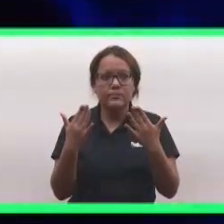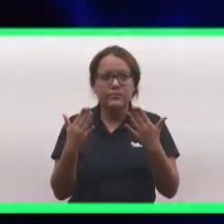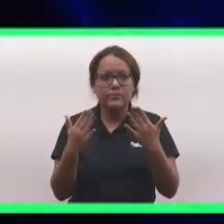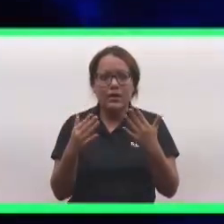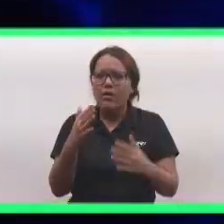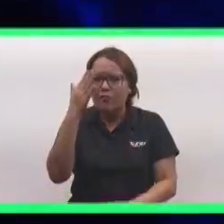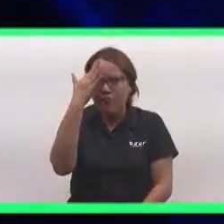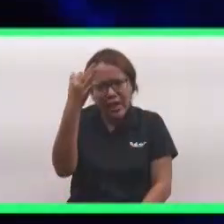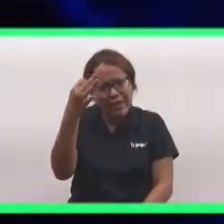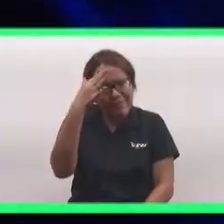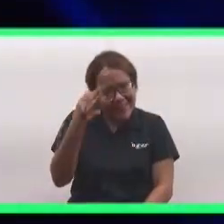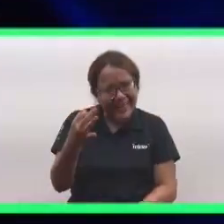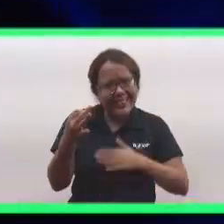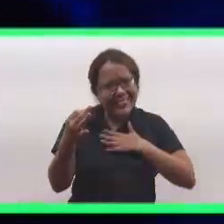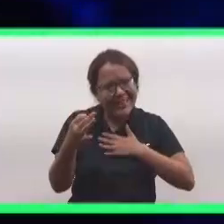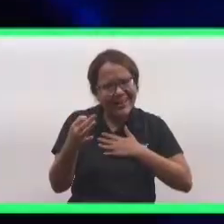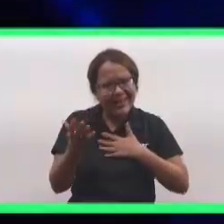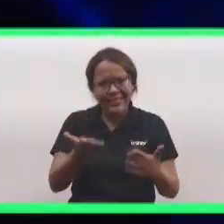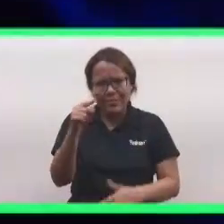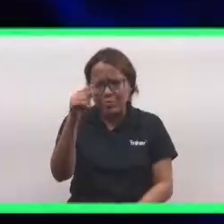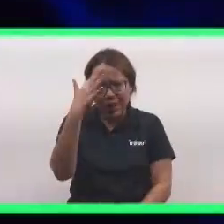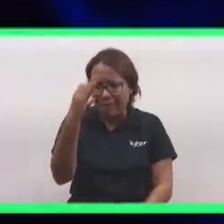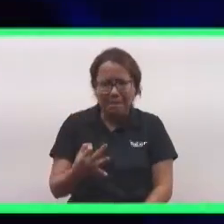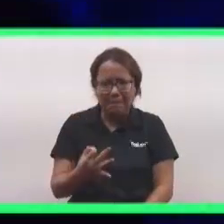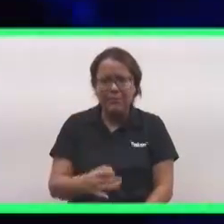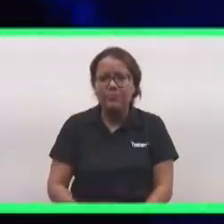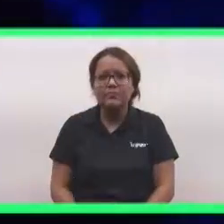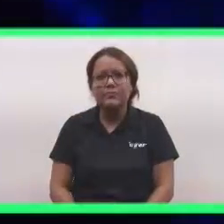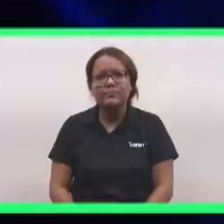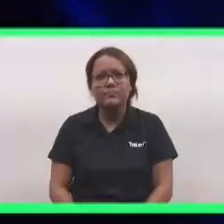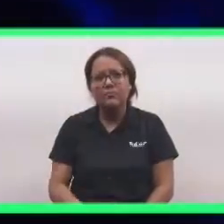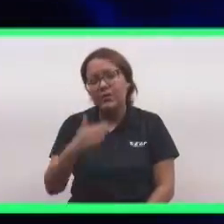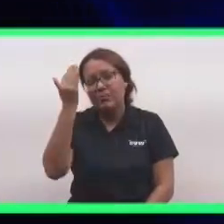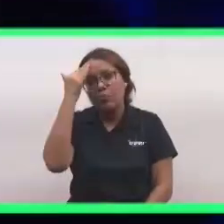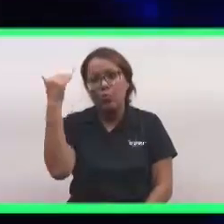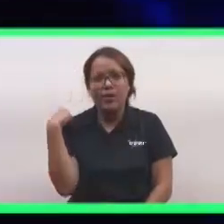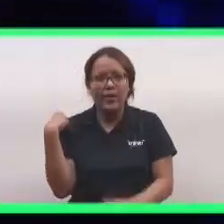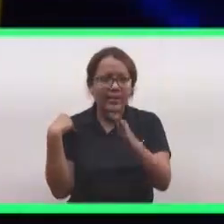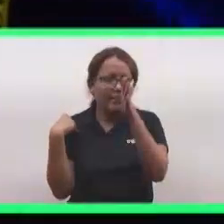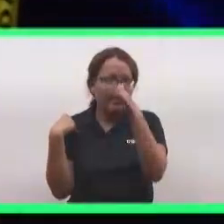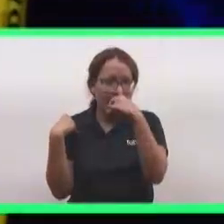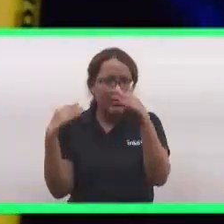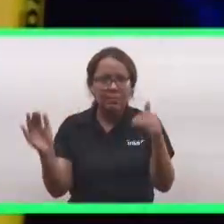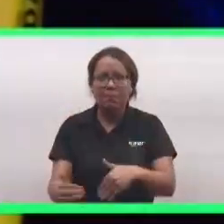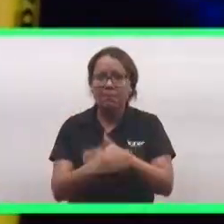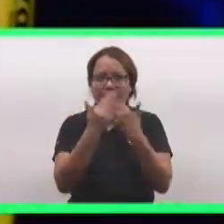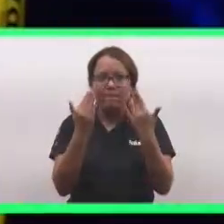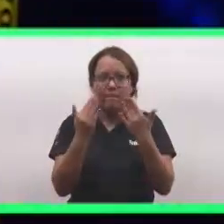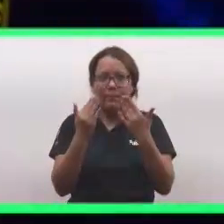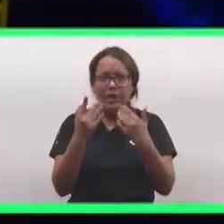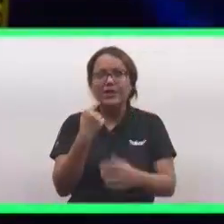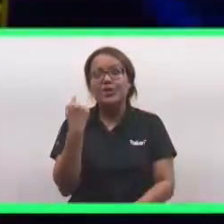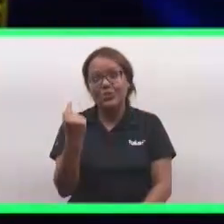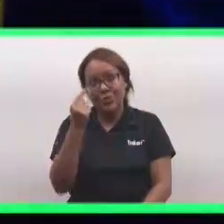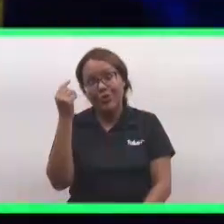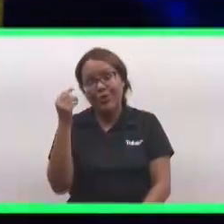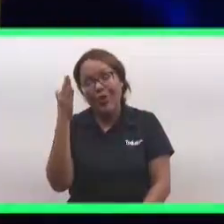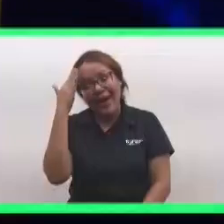fe, hermanita, aunque no lo crea. ¿No hay mujer? Solo marido pobre.